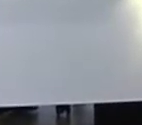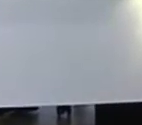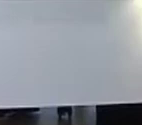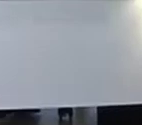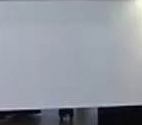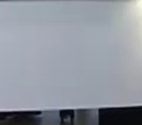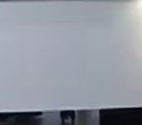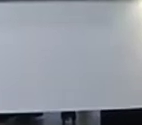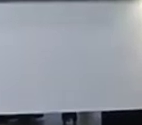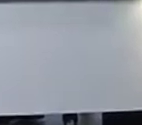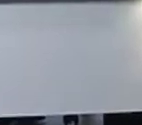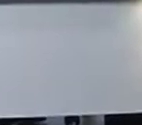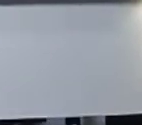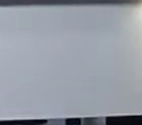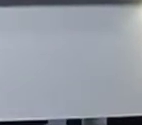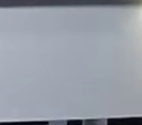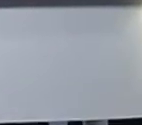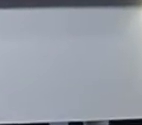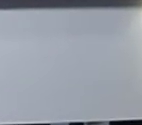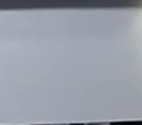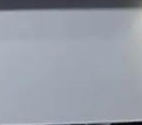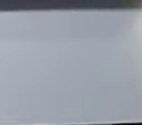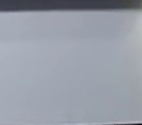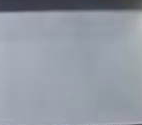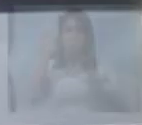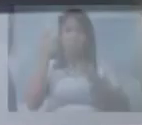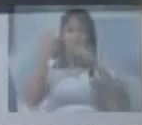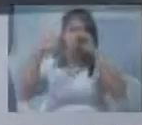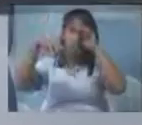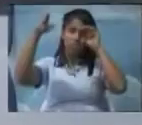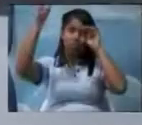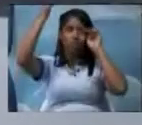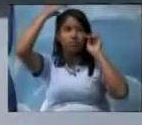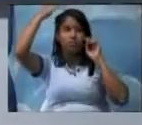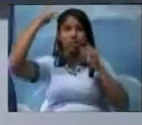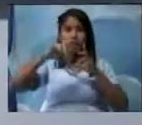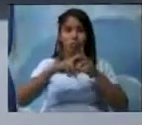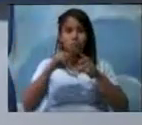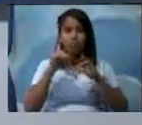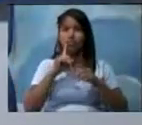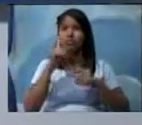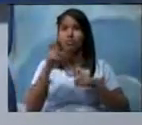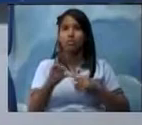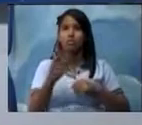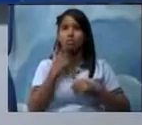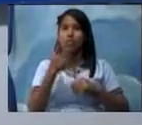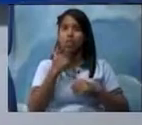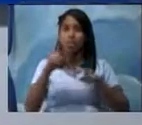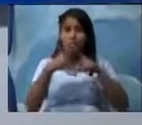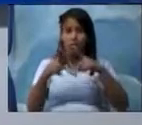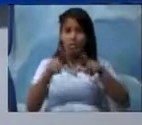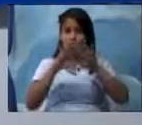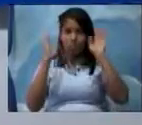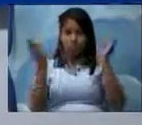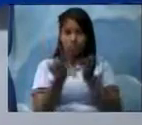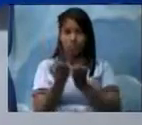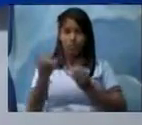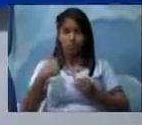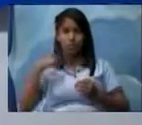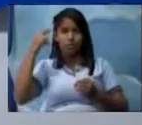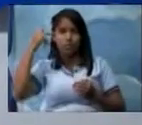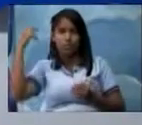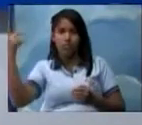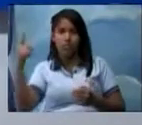grandes adivinos que todos lo saben y el rein no les estaba preguntando una cosa del otro mundo le decía yo